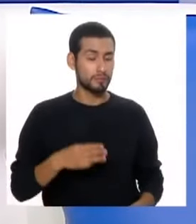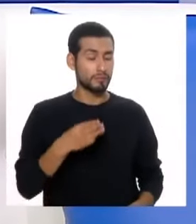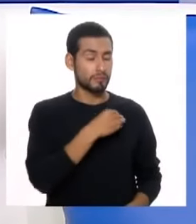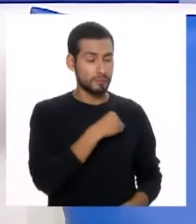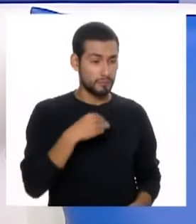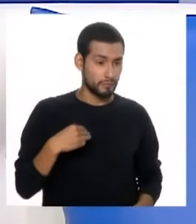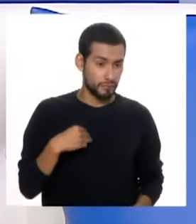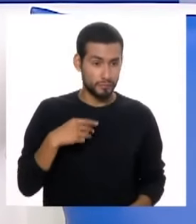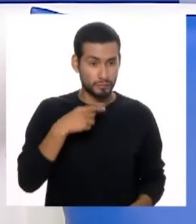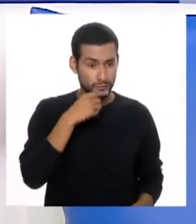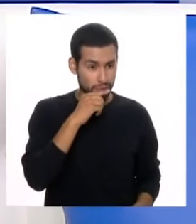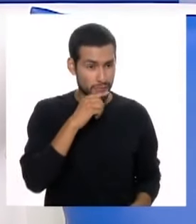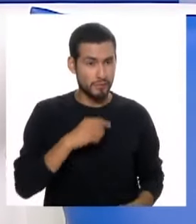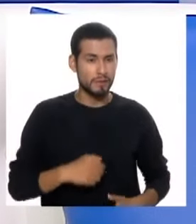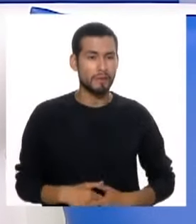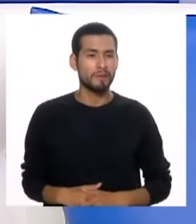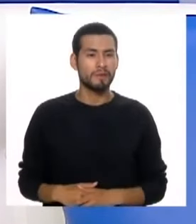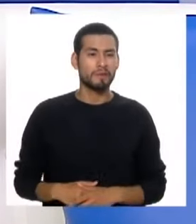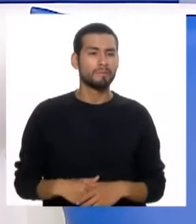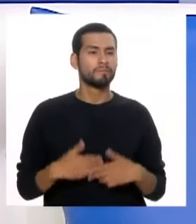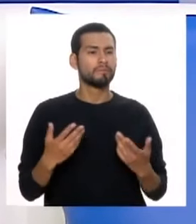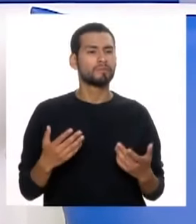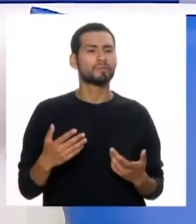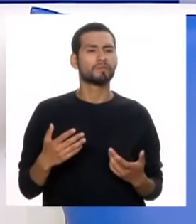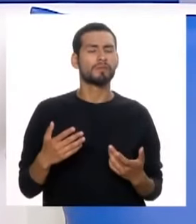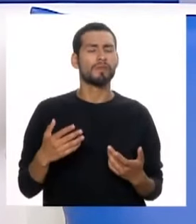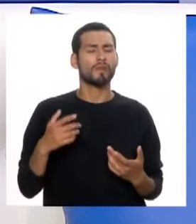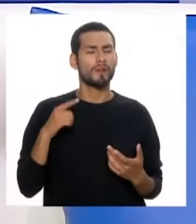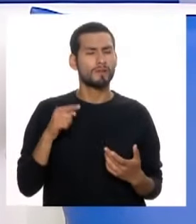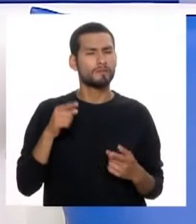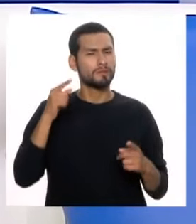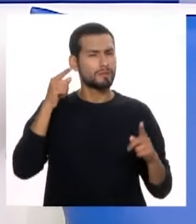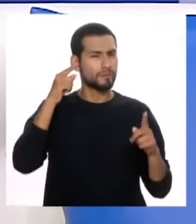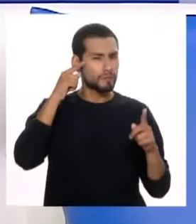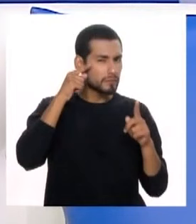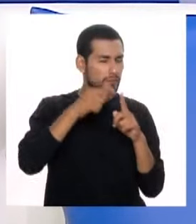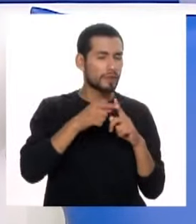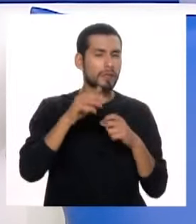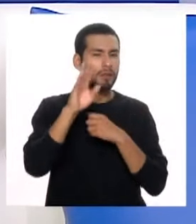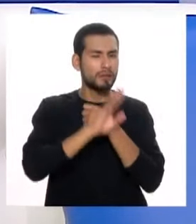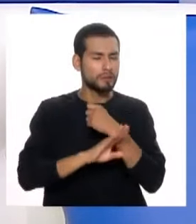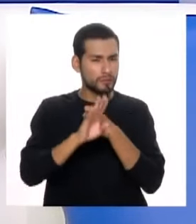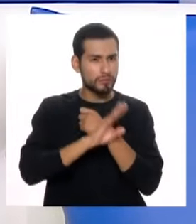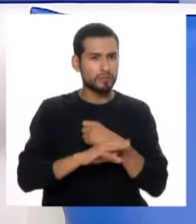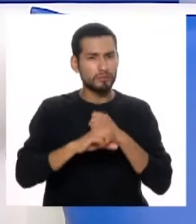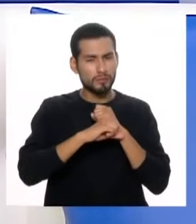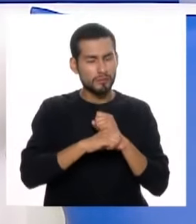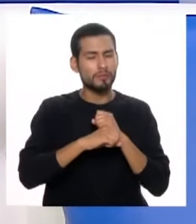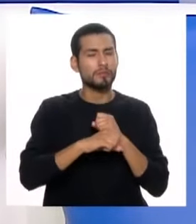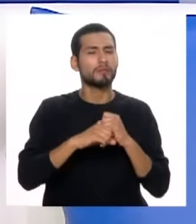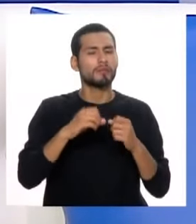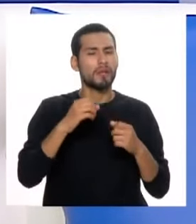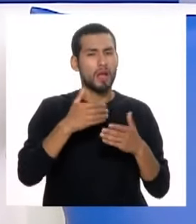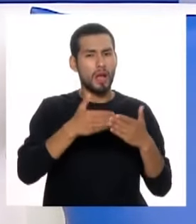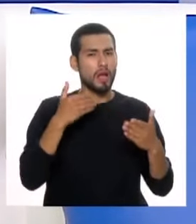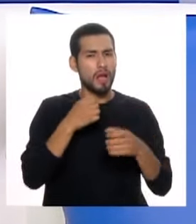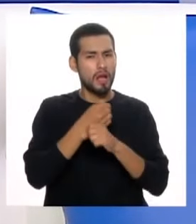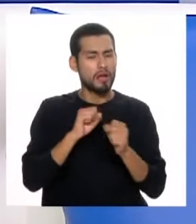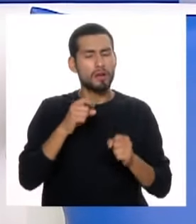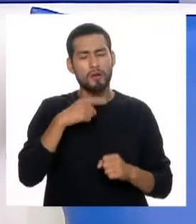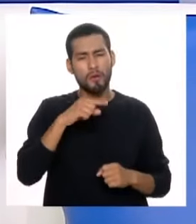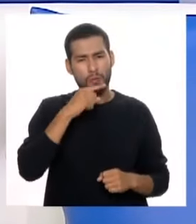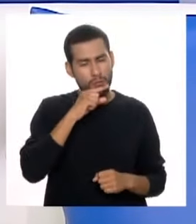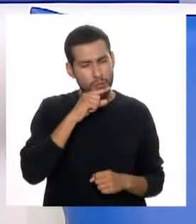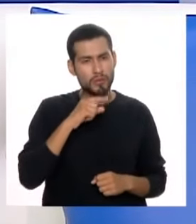de la Mujer, que tiene como competencia principal proteger y prevenir la violencia contra las